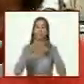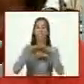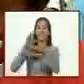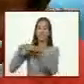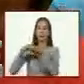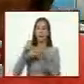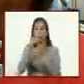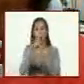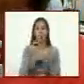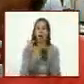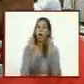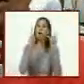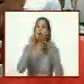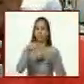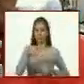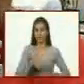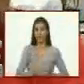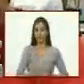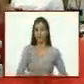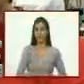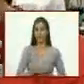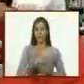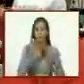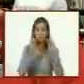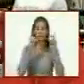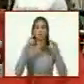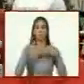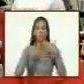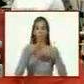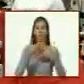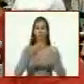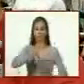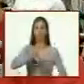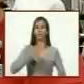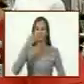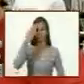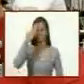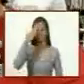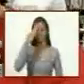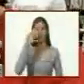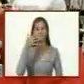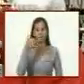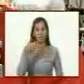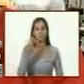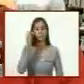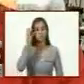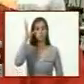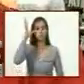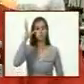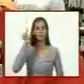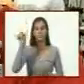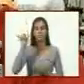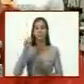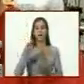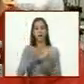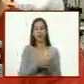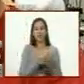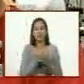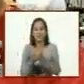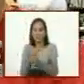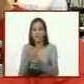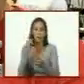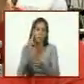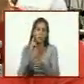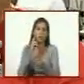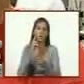años, verdaderamente. Él nos permitió despertar, nosotros tenemos un conocimiento que es el seguimiento de Bolívar, moral y luces son nuestras